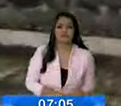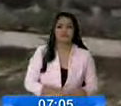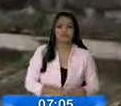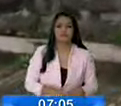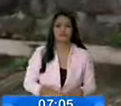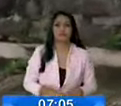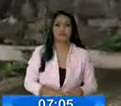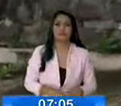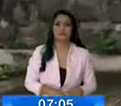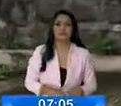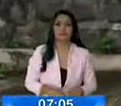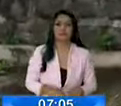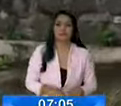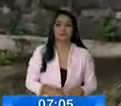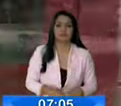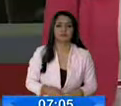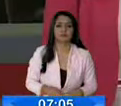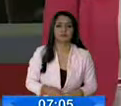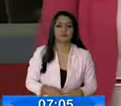informó Iván Casamen.